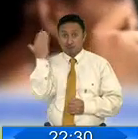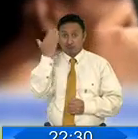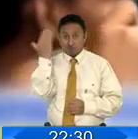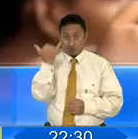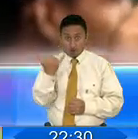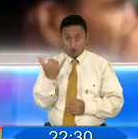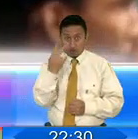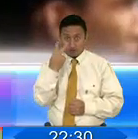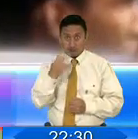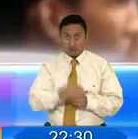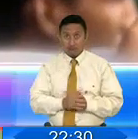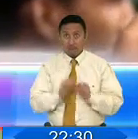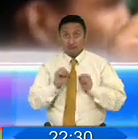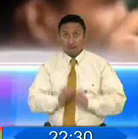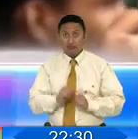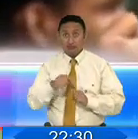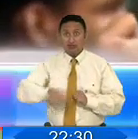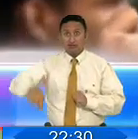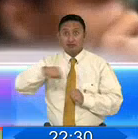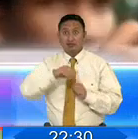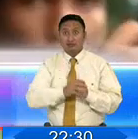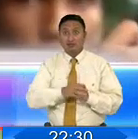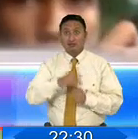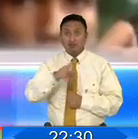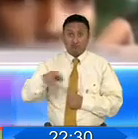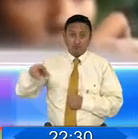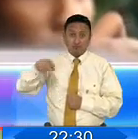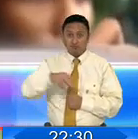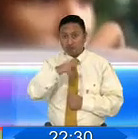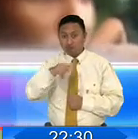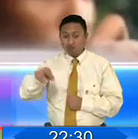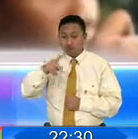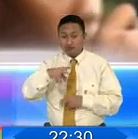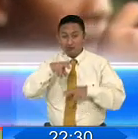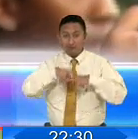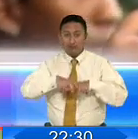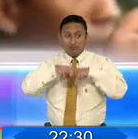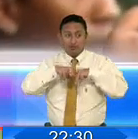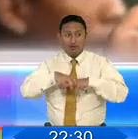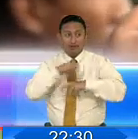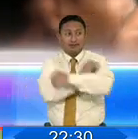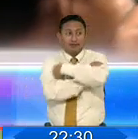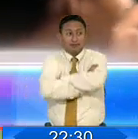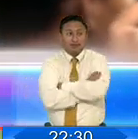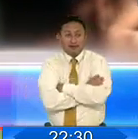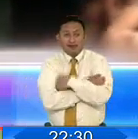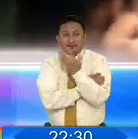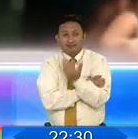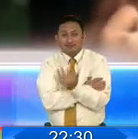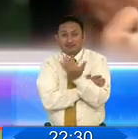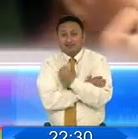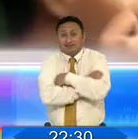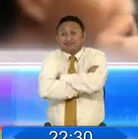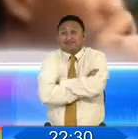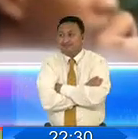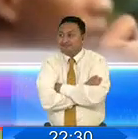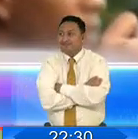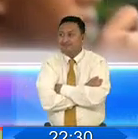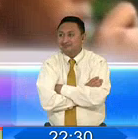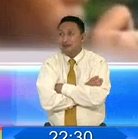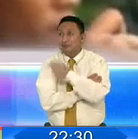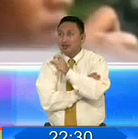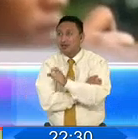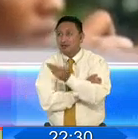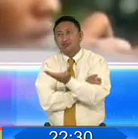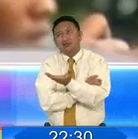ahora tengo que andar caminando por allá, por acá, sentarse en una plaza y esperar para ver si vienen unas buenas